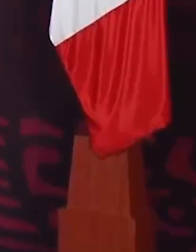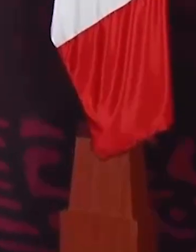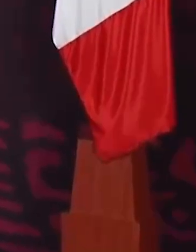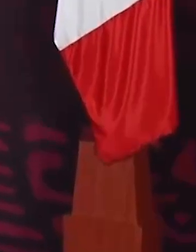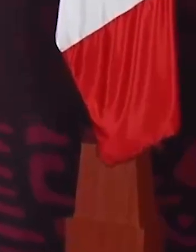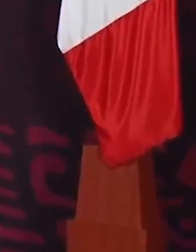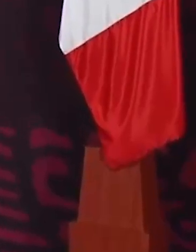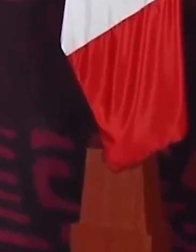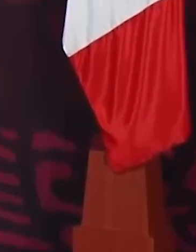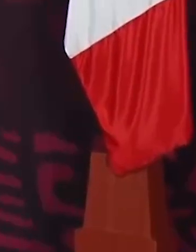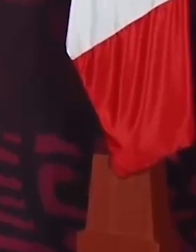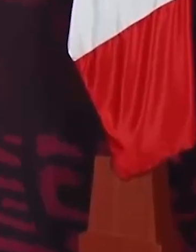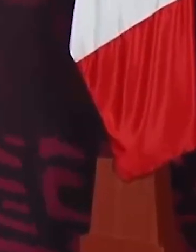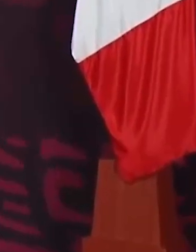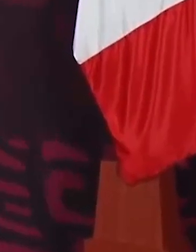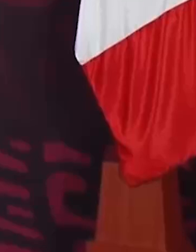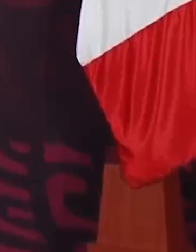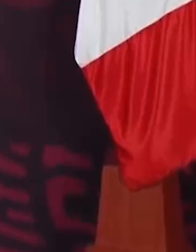por